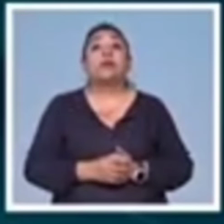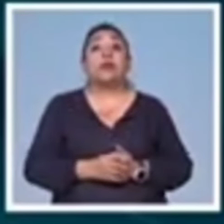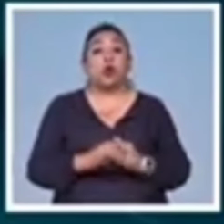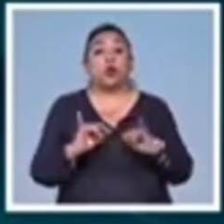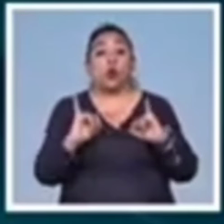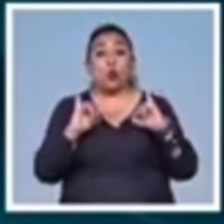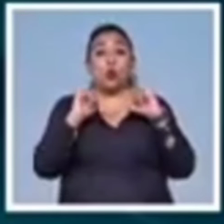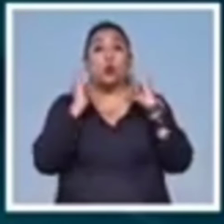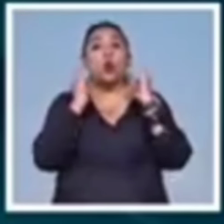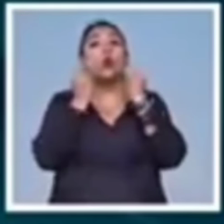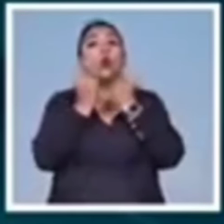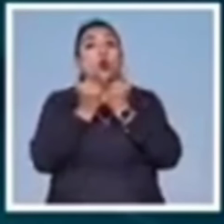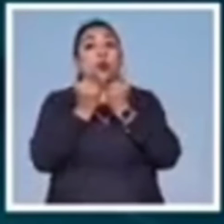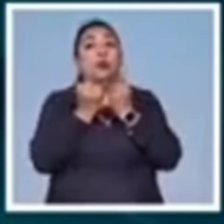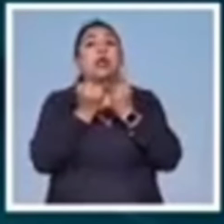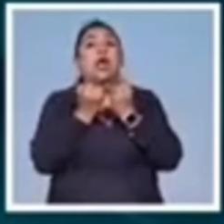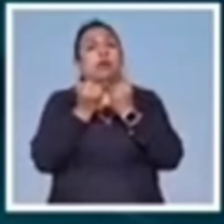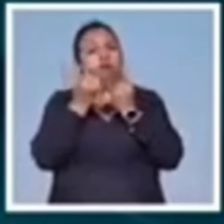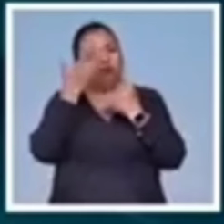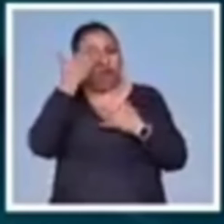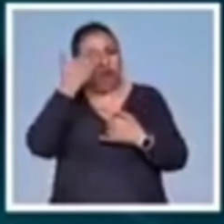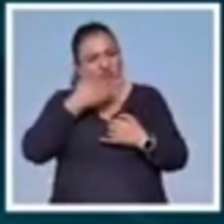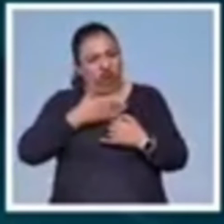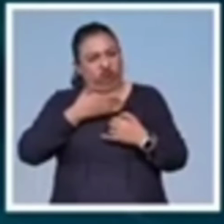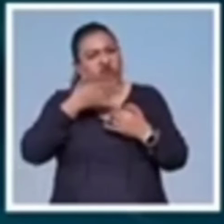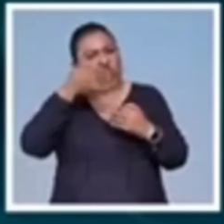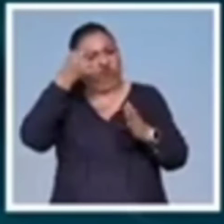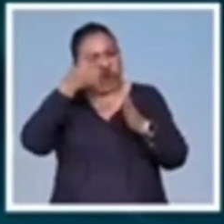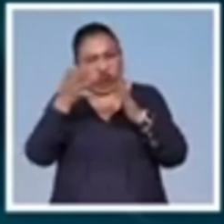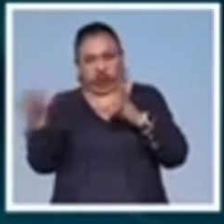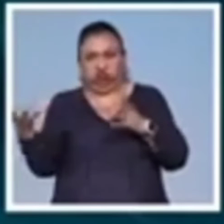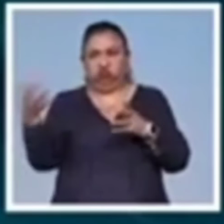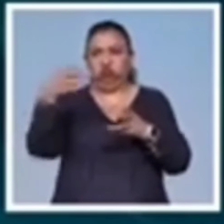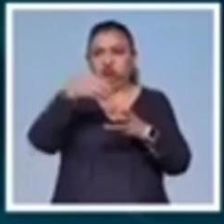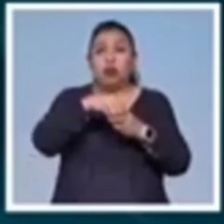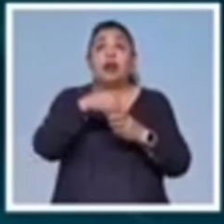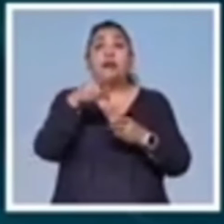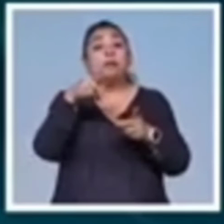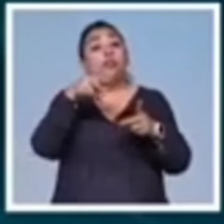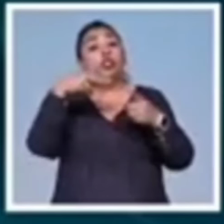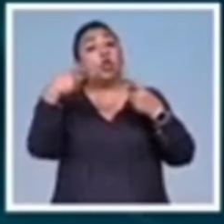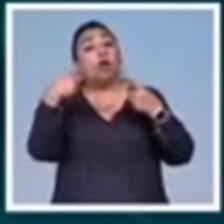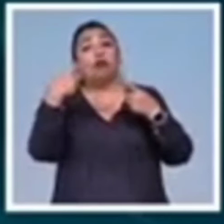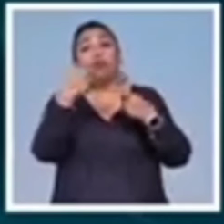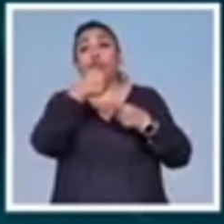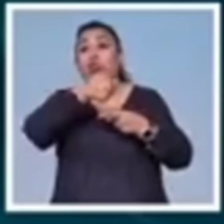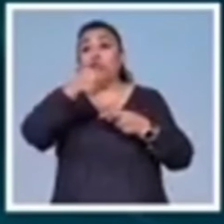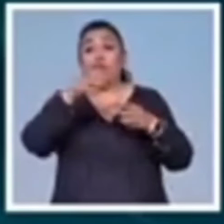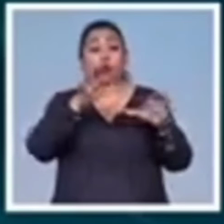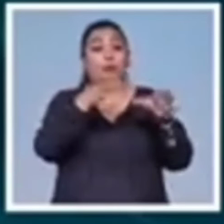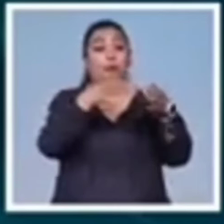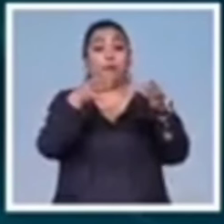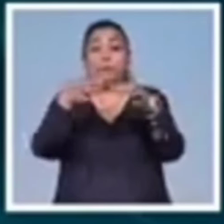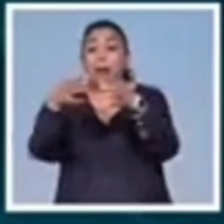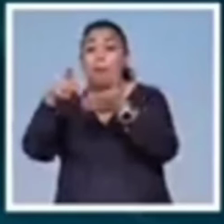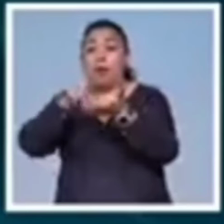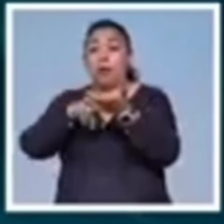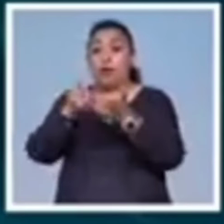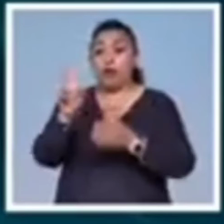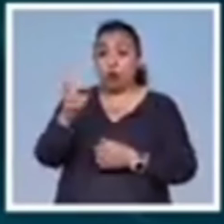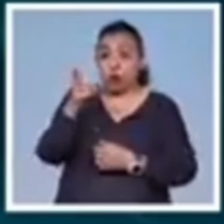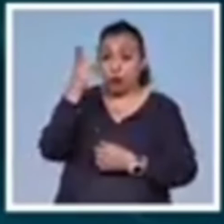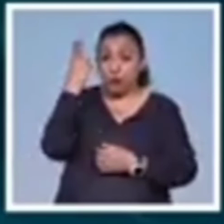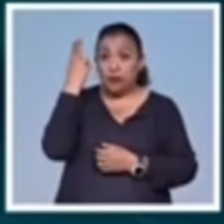La Junta conoció de manera amplia e incluyente los puntos de vista de todos los sectores